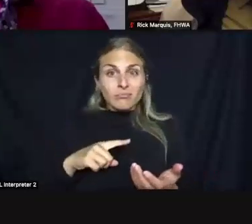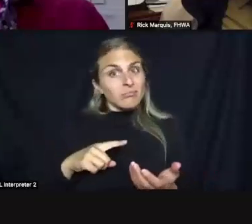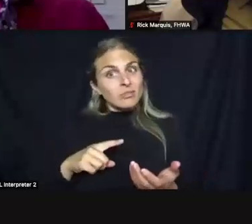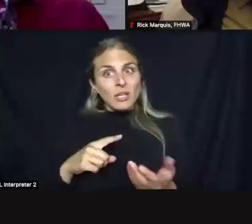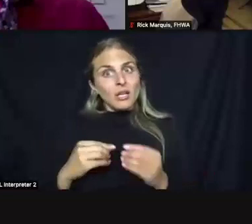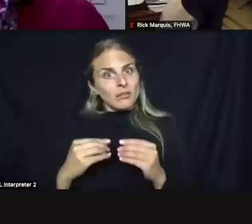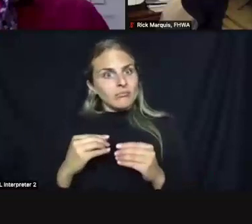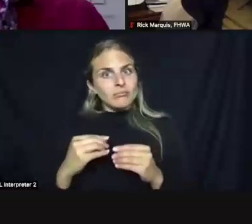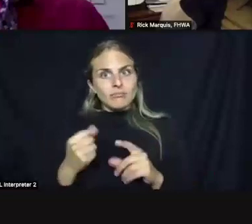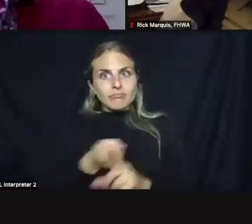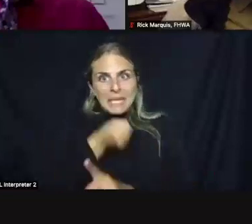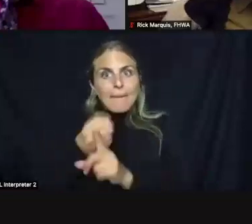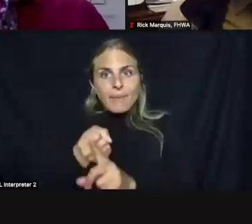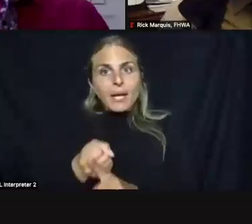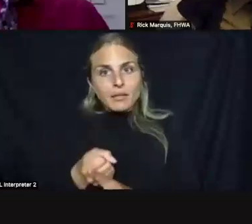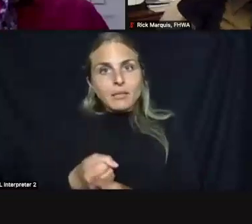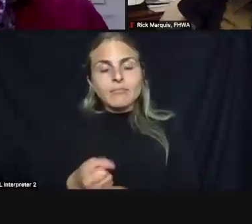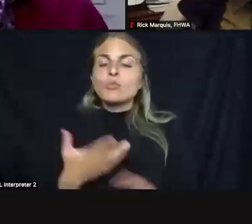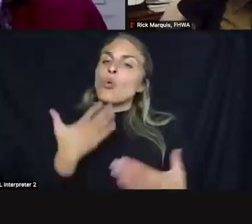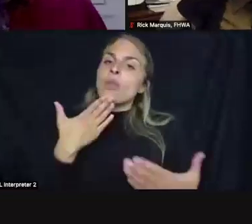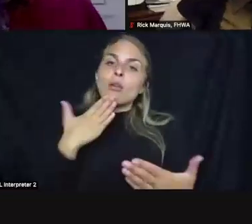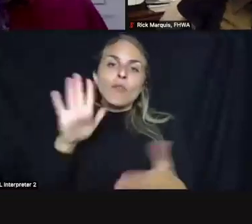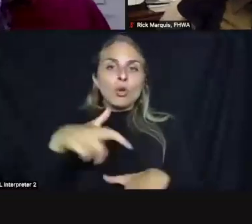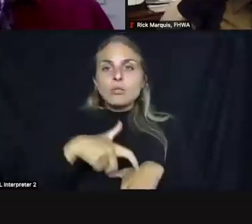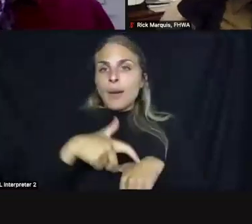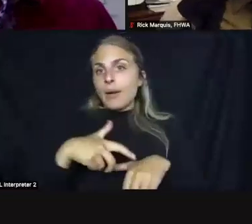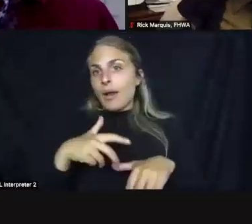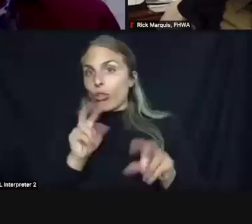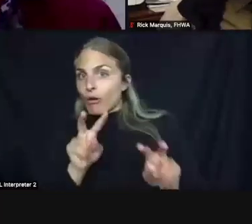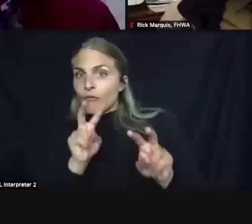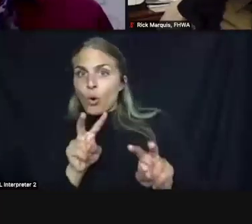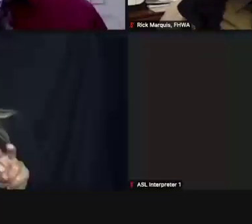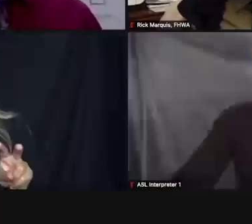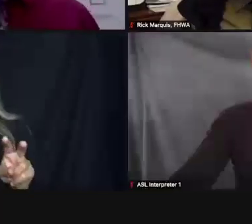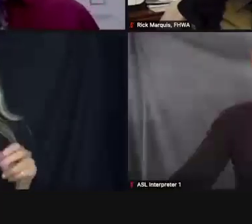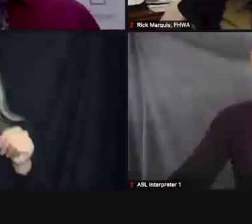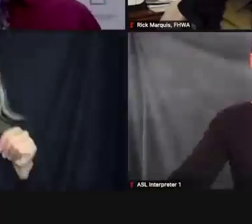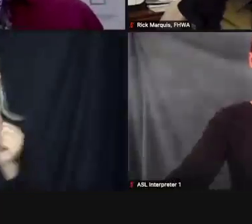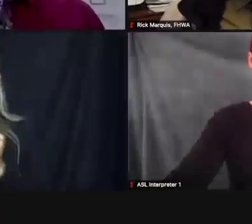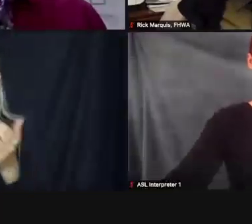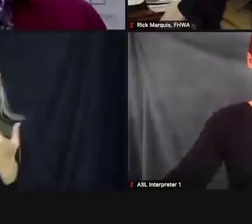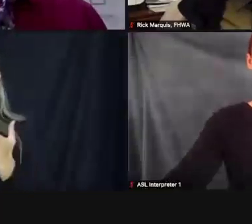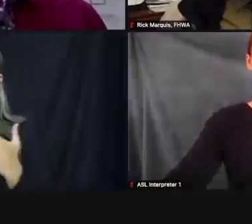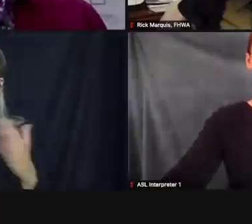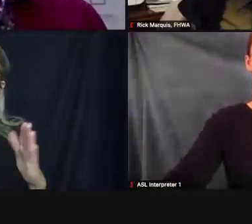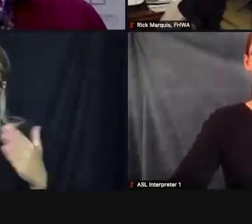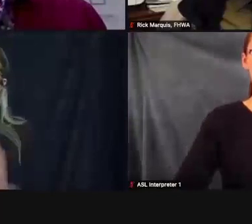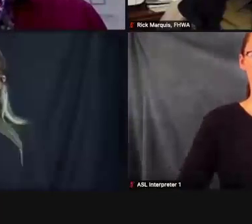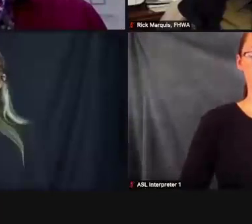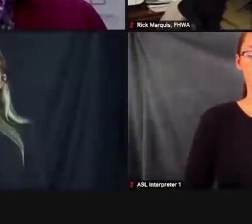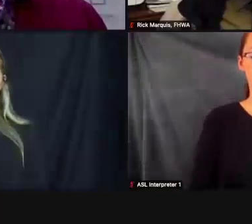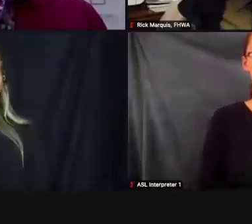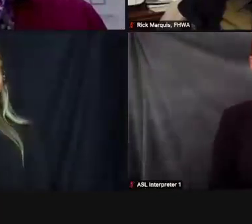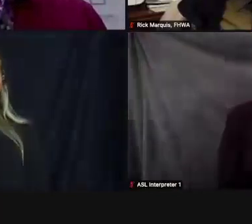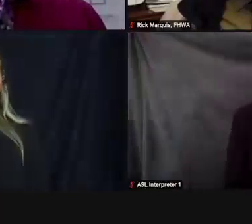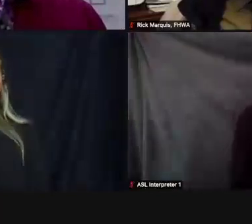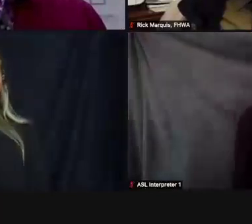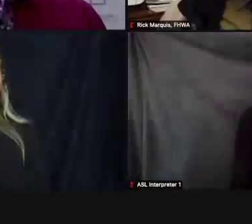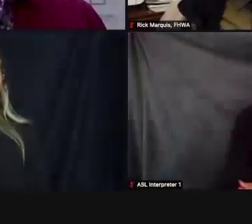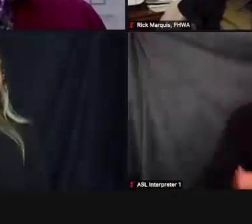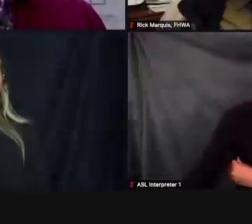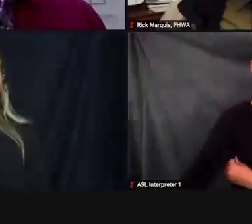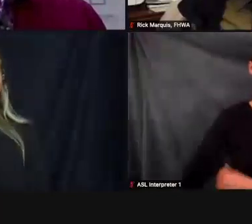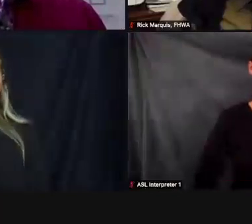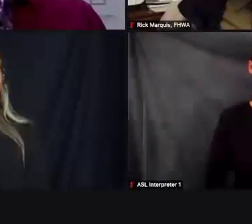deberían estar específicamente involucradas. Gracias por su tiempo. Yo tengo ansias de escuchar más sobre el